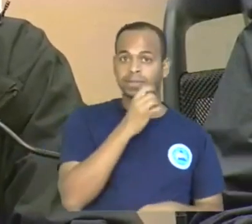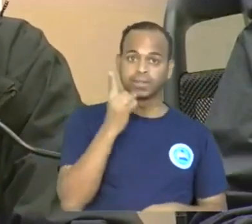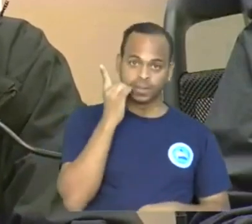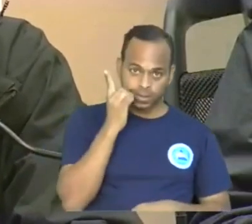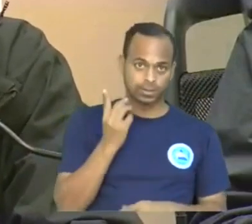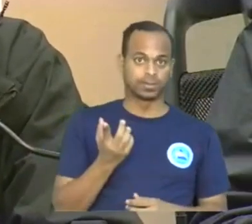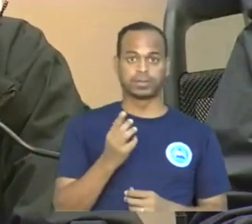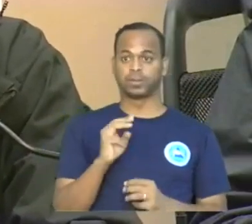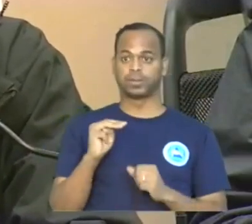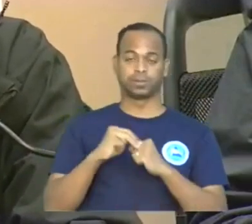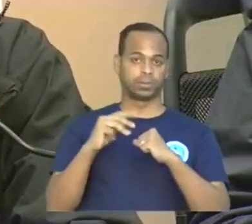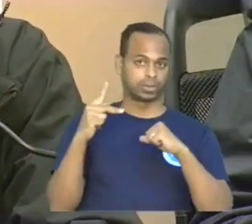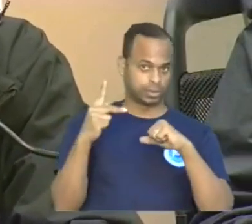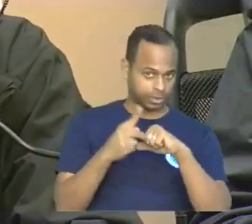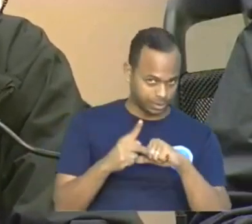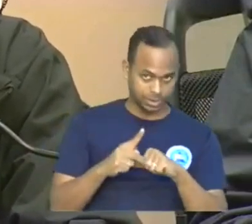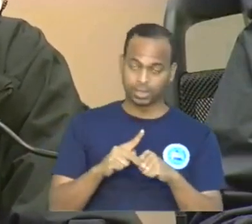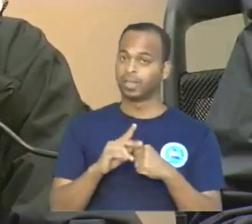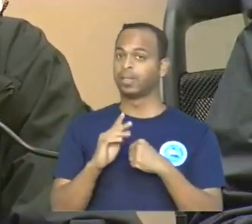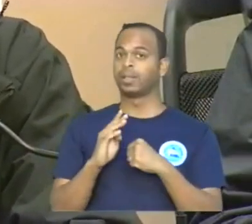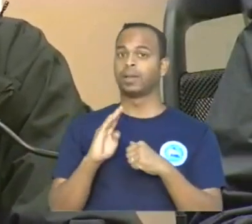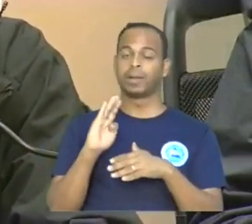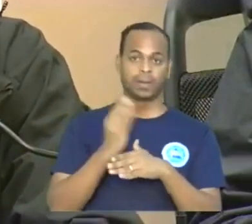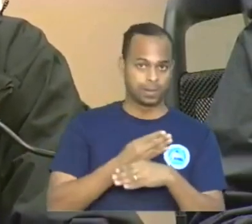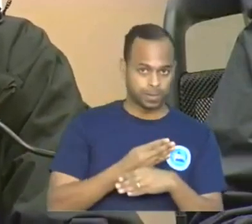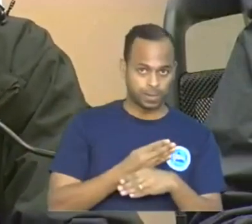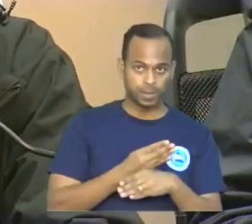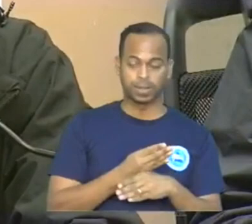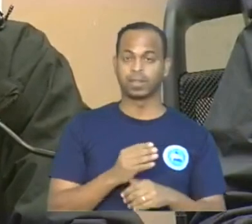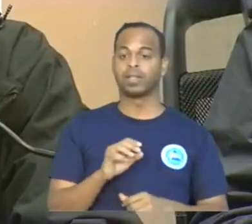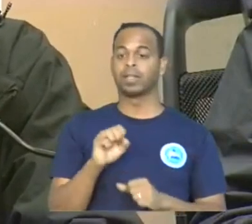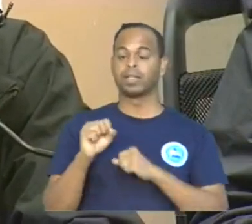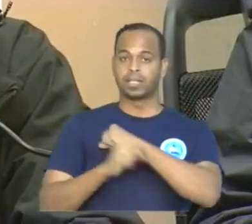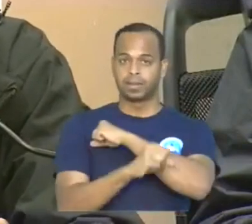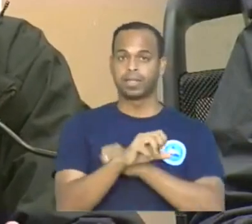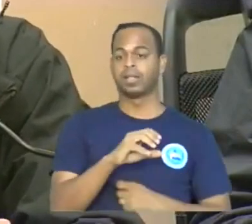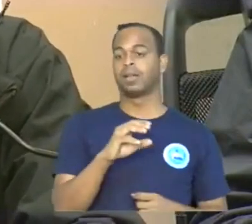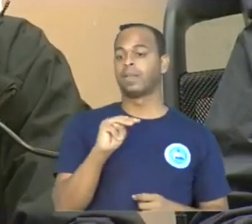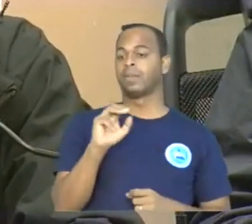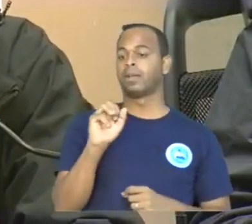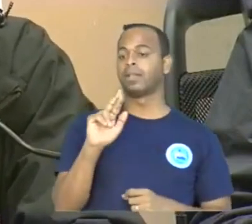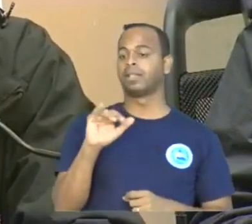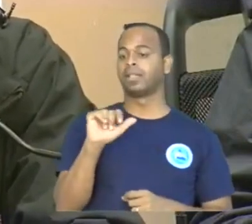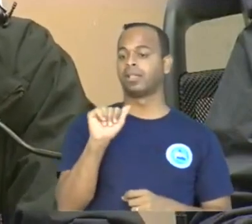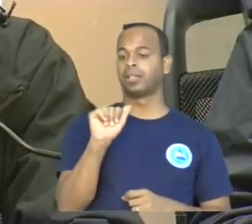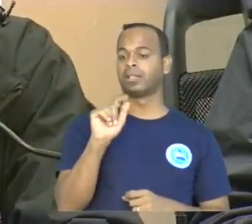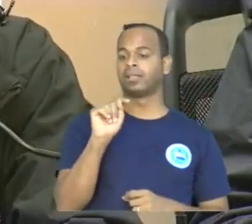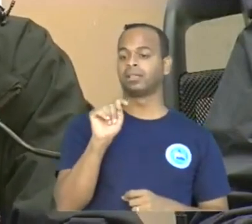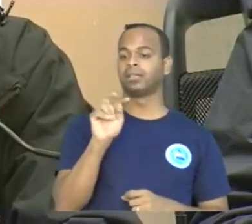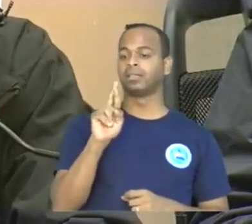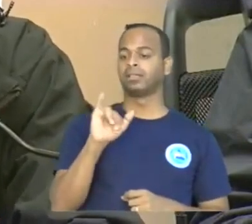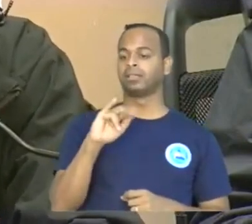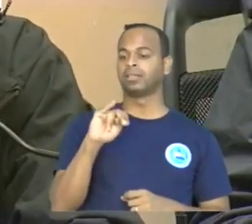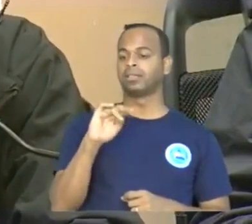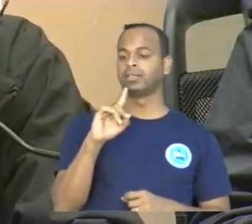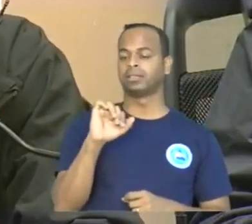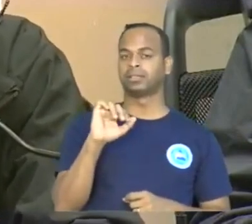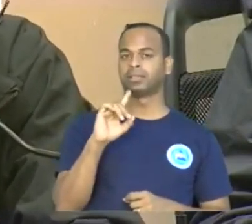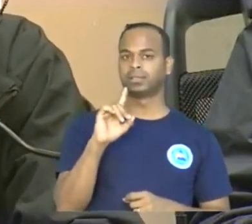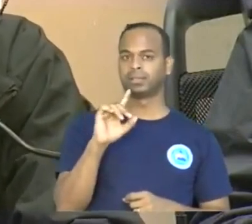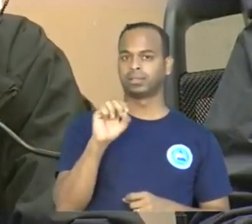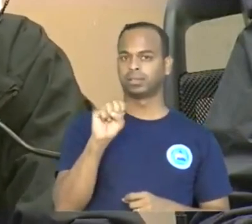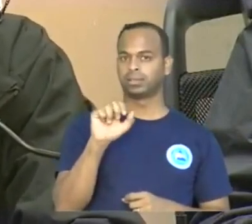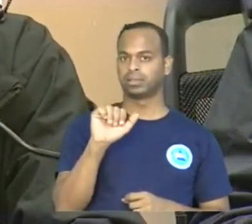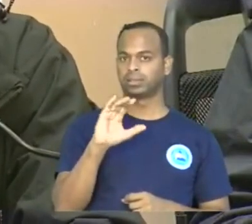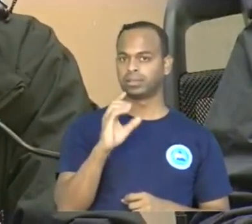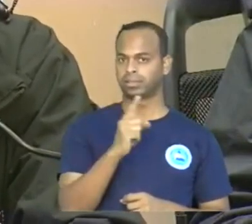Monte Plata, Monseñor Noel, María Trinidad Sánchez y Samaná. Y el resto del país también recibirá estas precipitaciones a medida